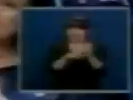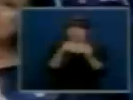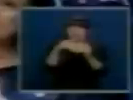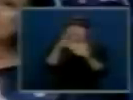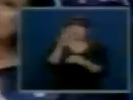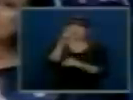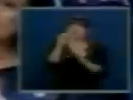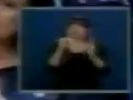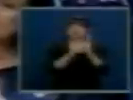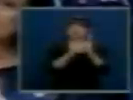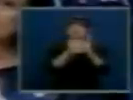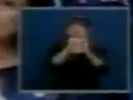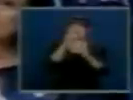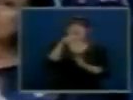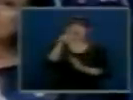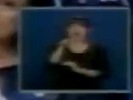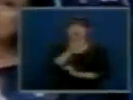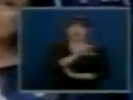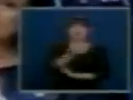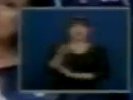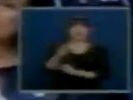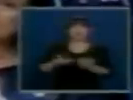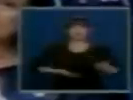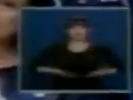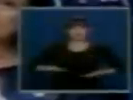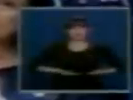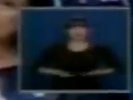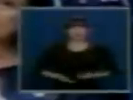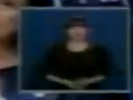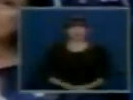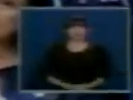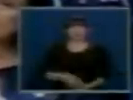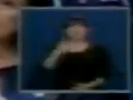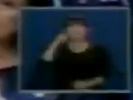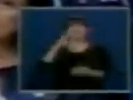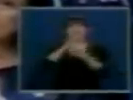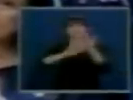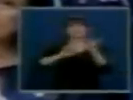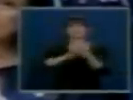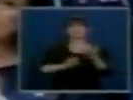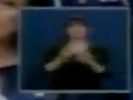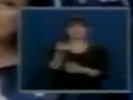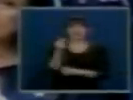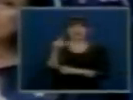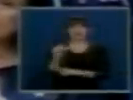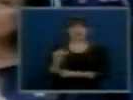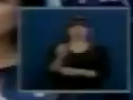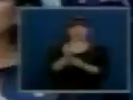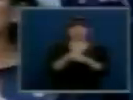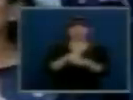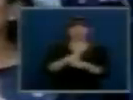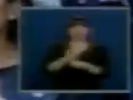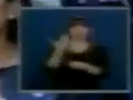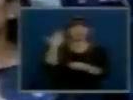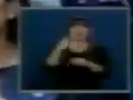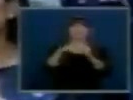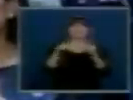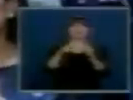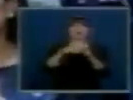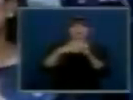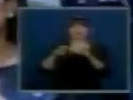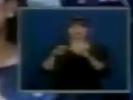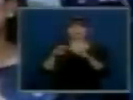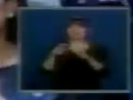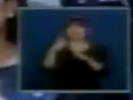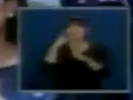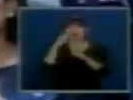mil millones de colones a sus propios trabajadores por deducciones de sus salarios que se hicieron, pero se desviaron para